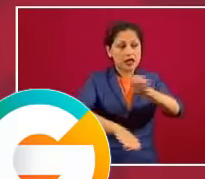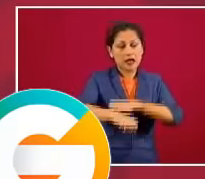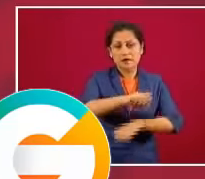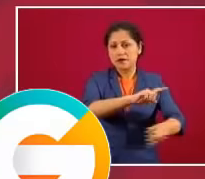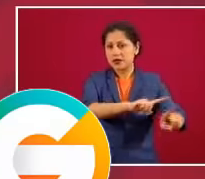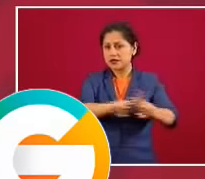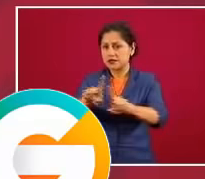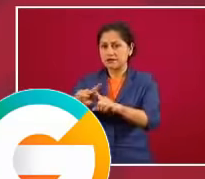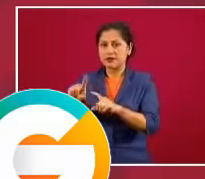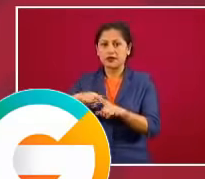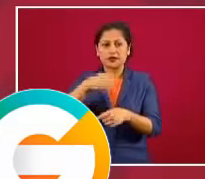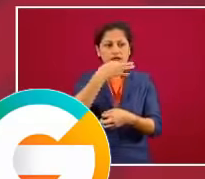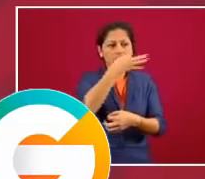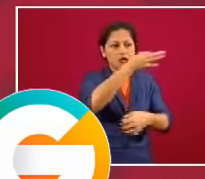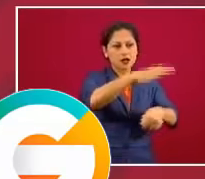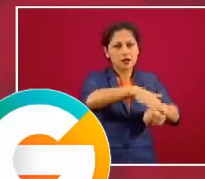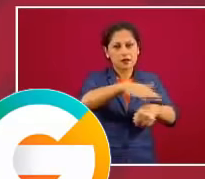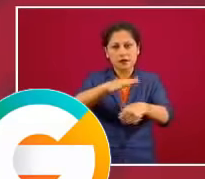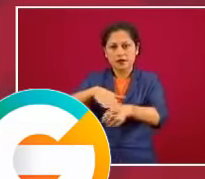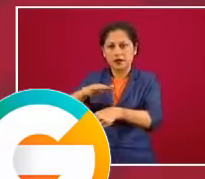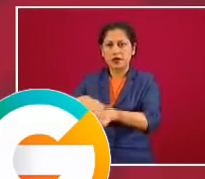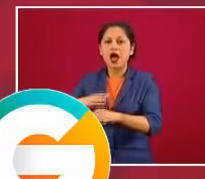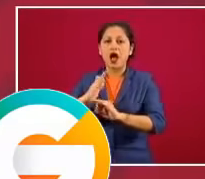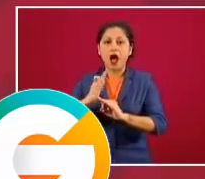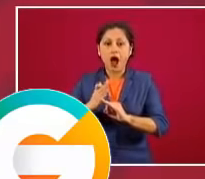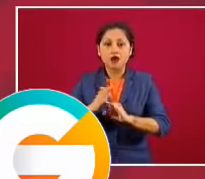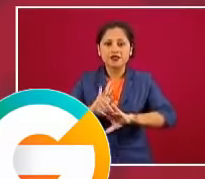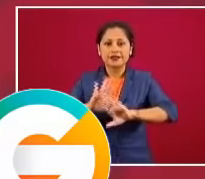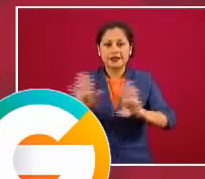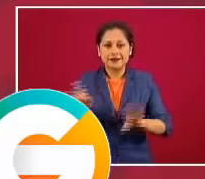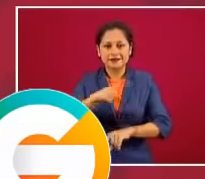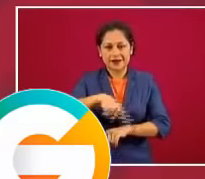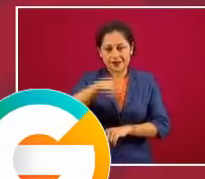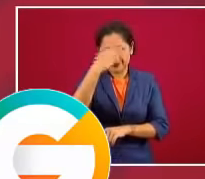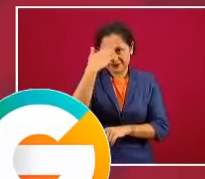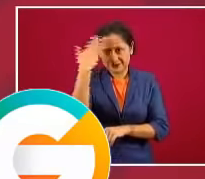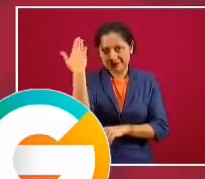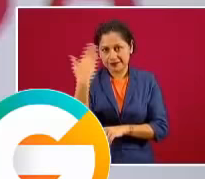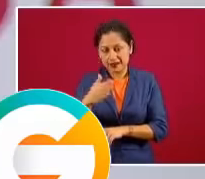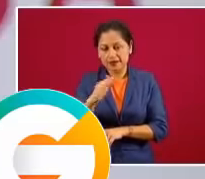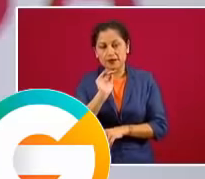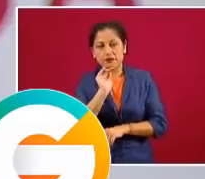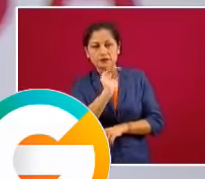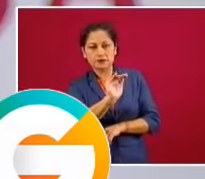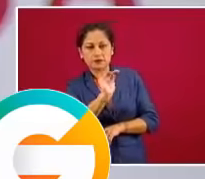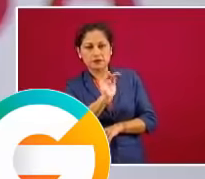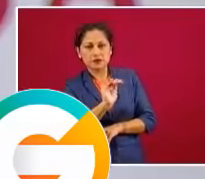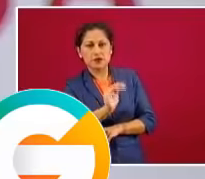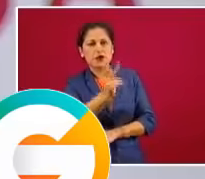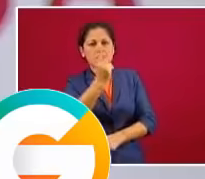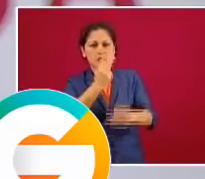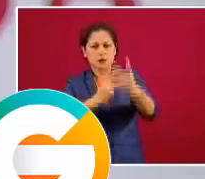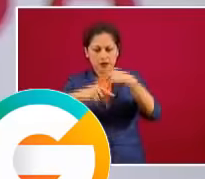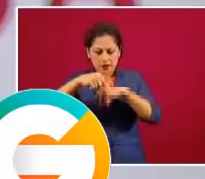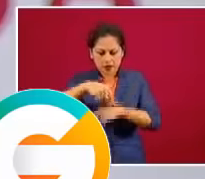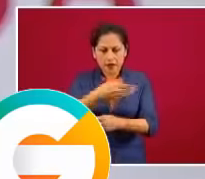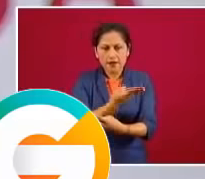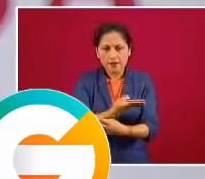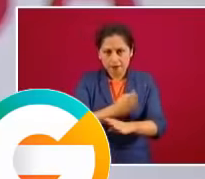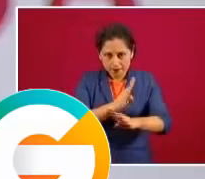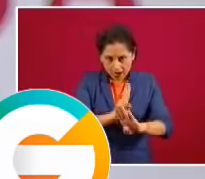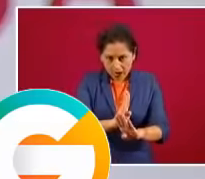saben, y se les va a decir: preséntate a este banco